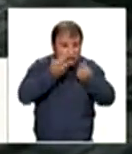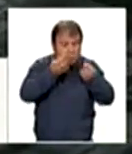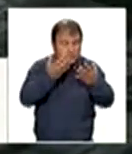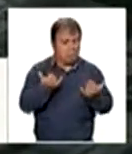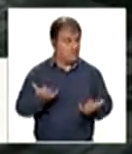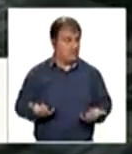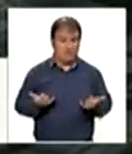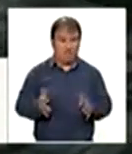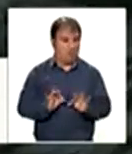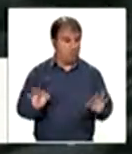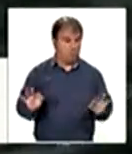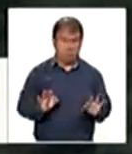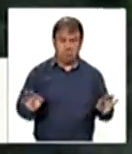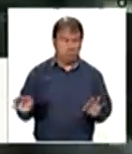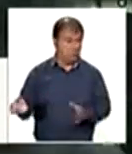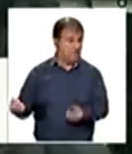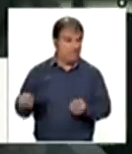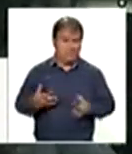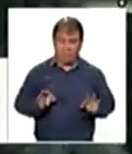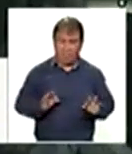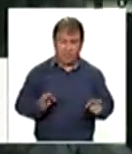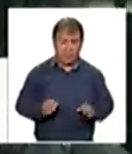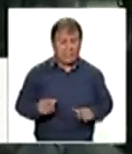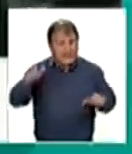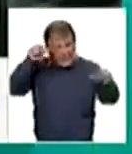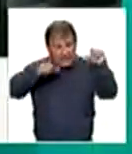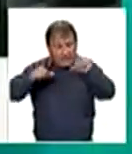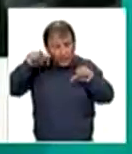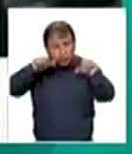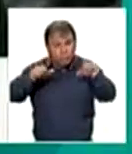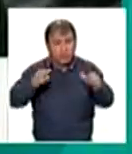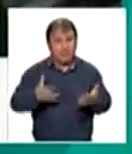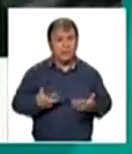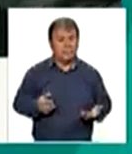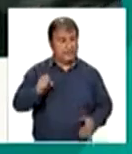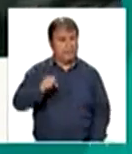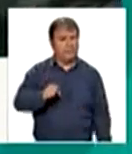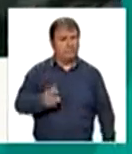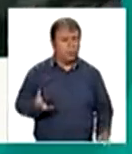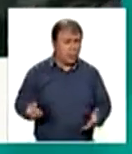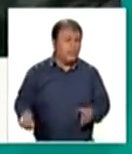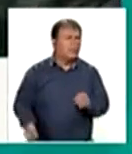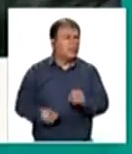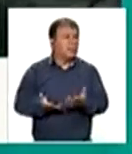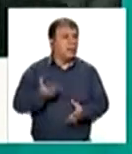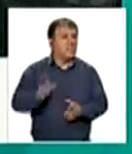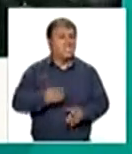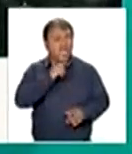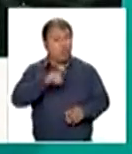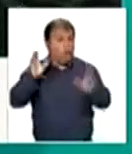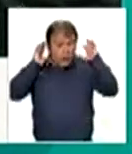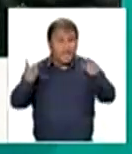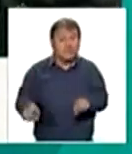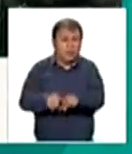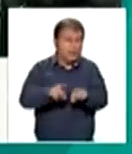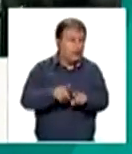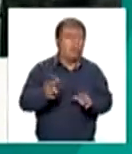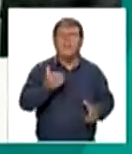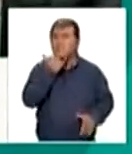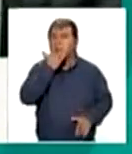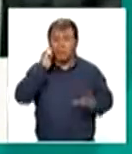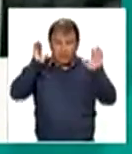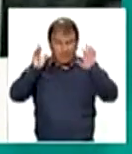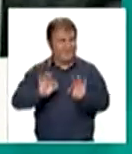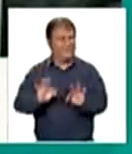el momento no es oficial. La duda con respecto a si, porque incluyeron en algún momento ahí, Edison Flores, ¿no? ¿Qué pasa con Edison Flores? No